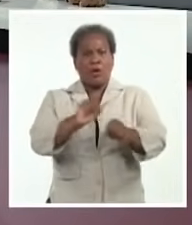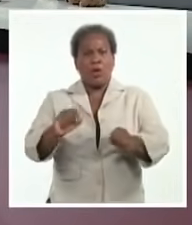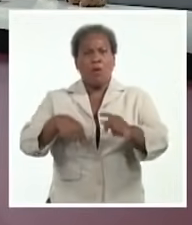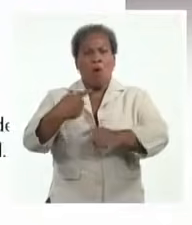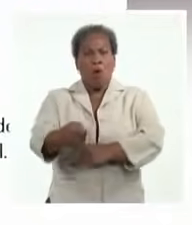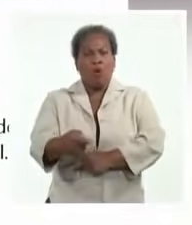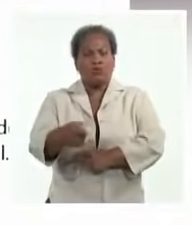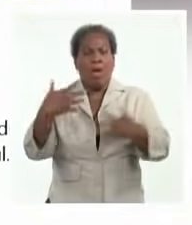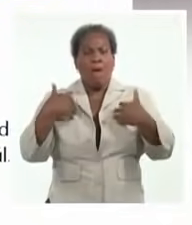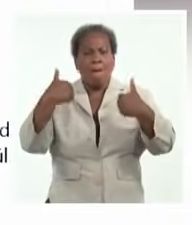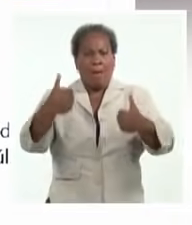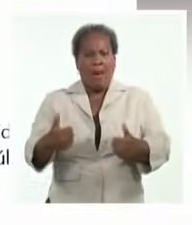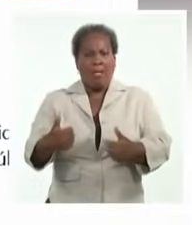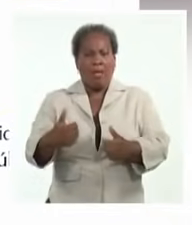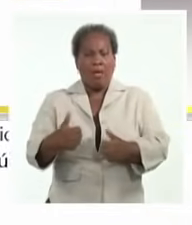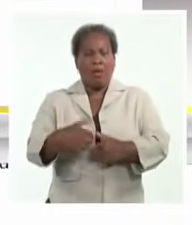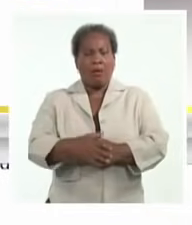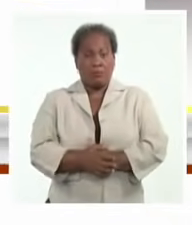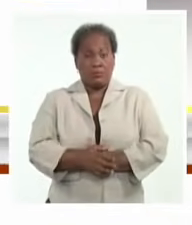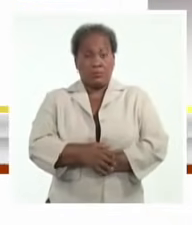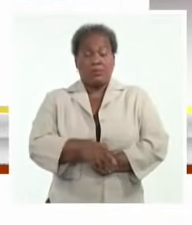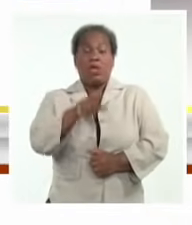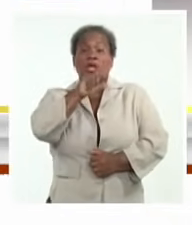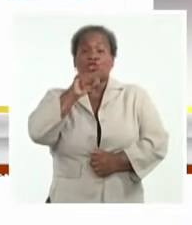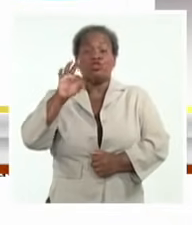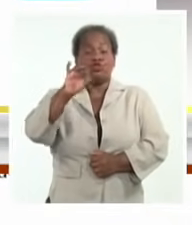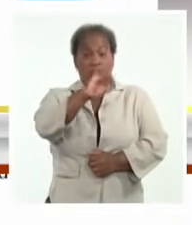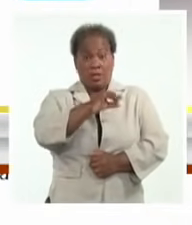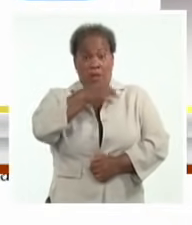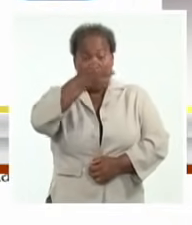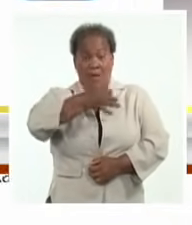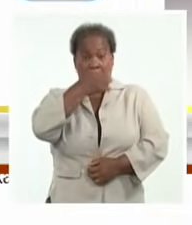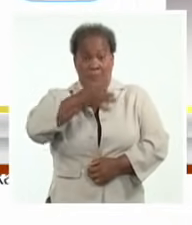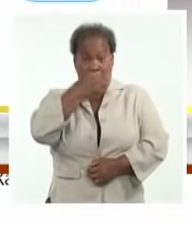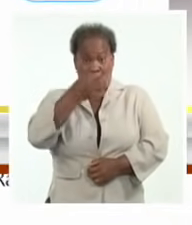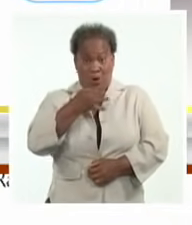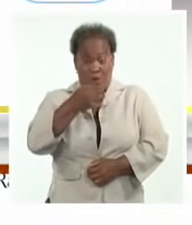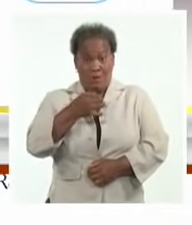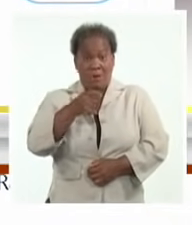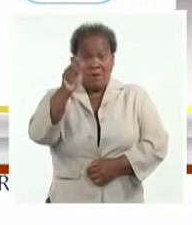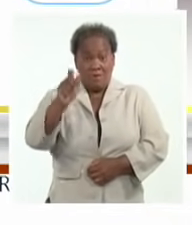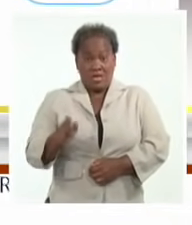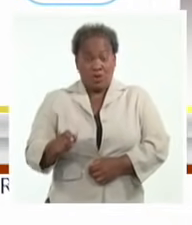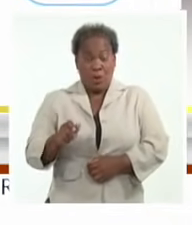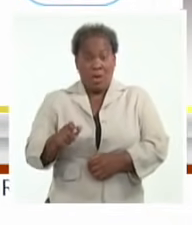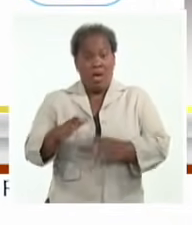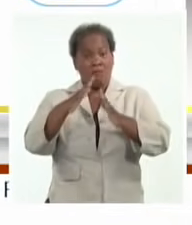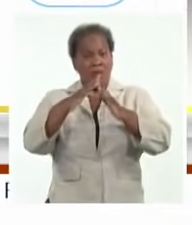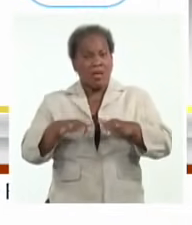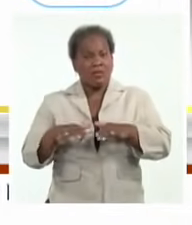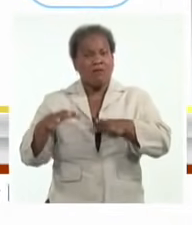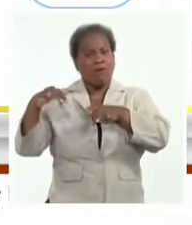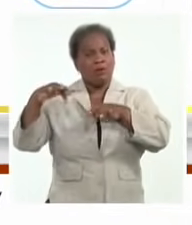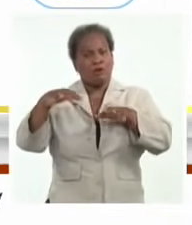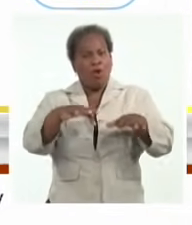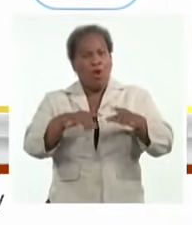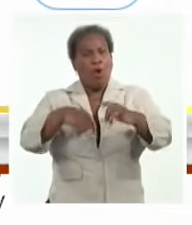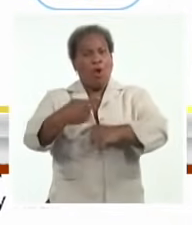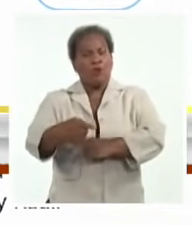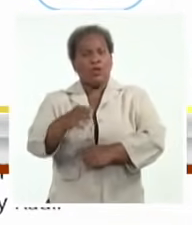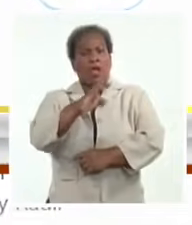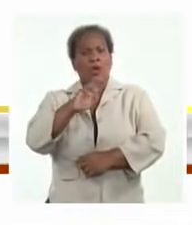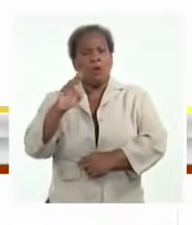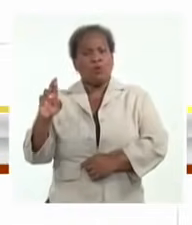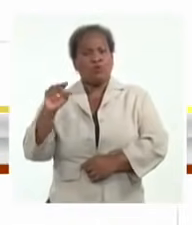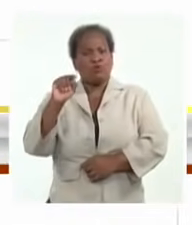Antillas. En la red social, el jefe de Estado también escribió: los pacíficos manifestantes contra la revolución cubana han llegado hasta París con